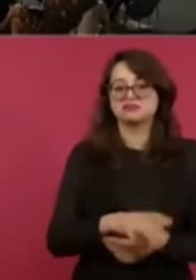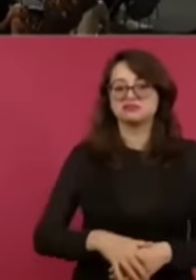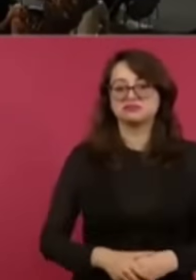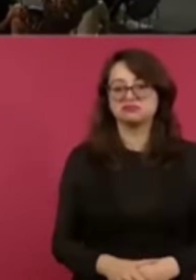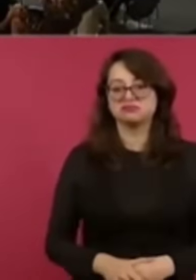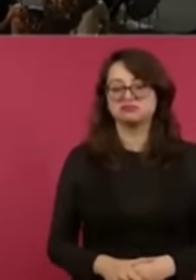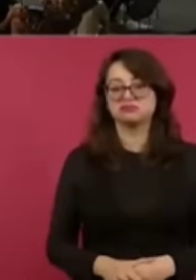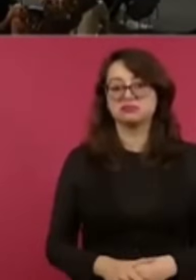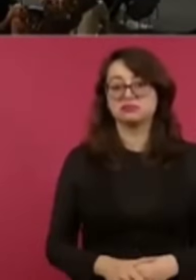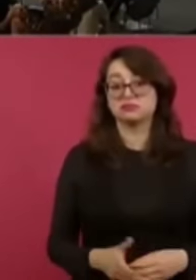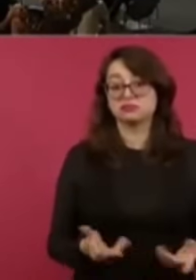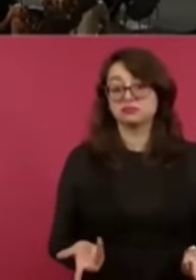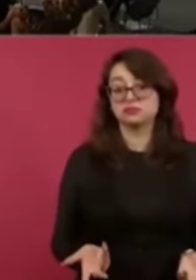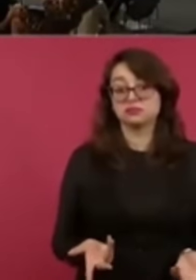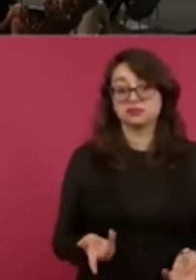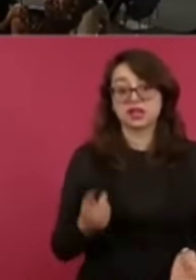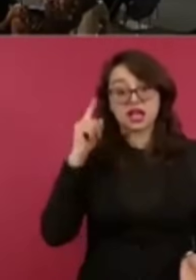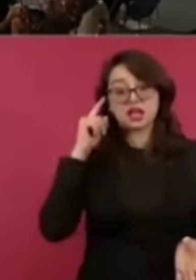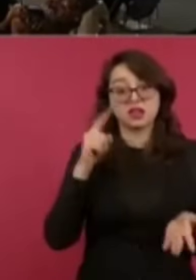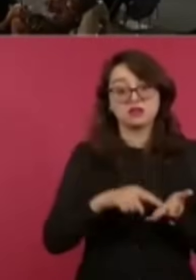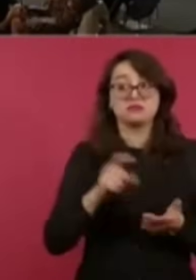a quienes asisten.